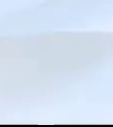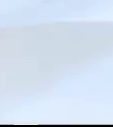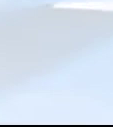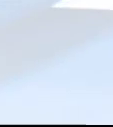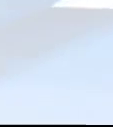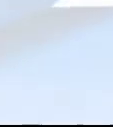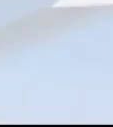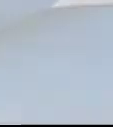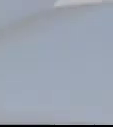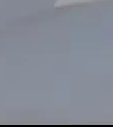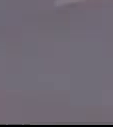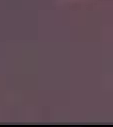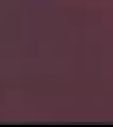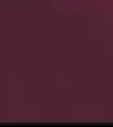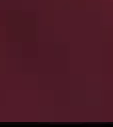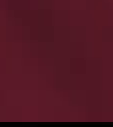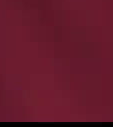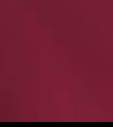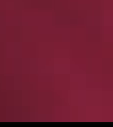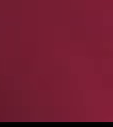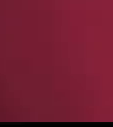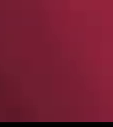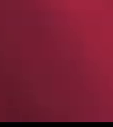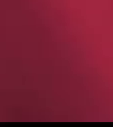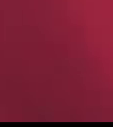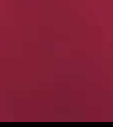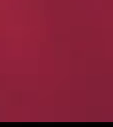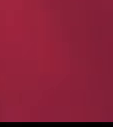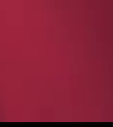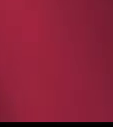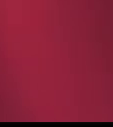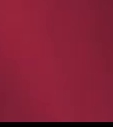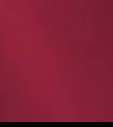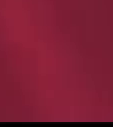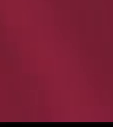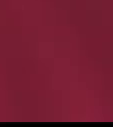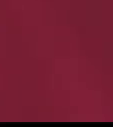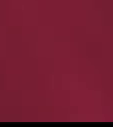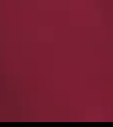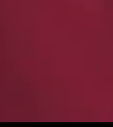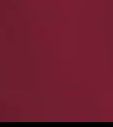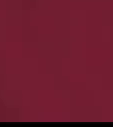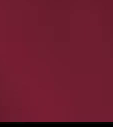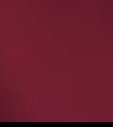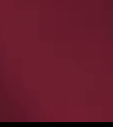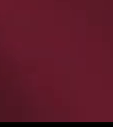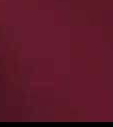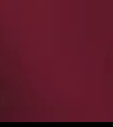Gobierno de México.